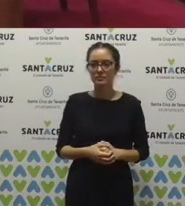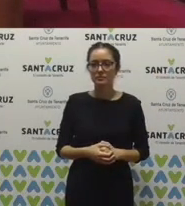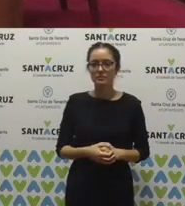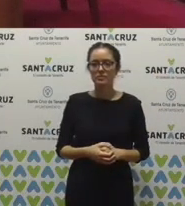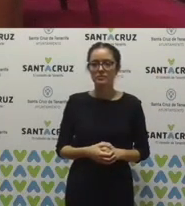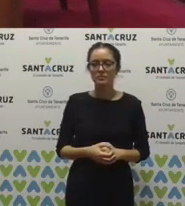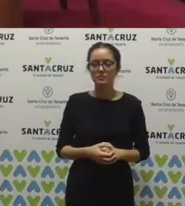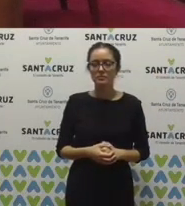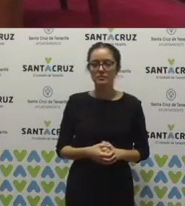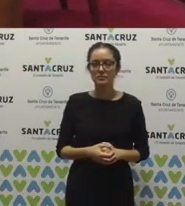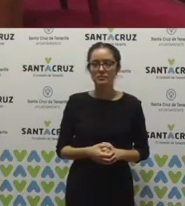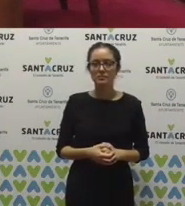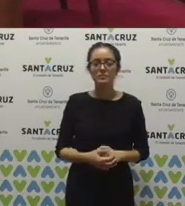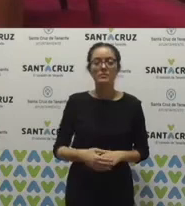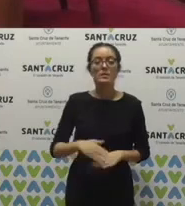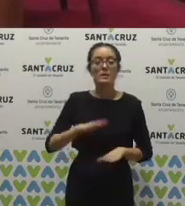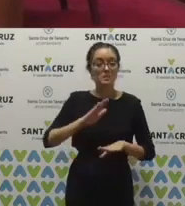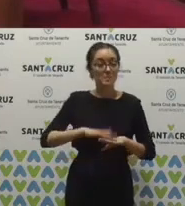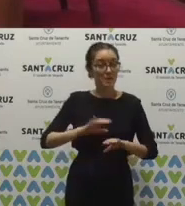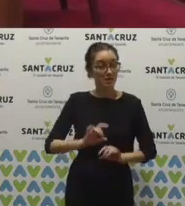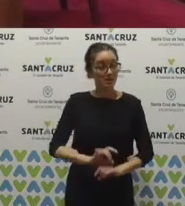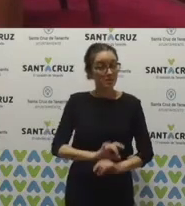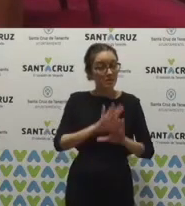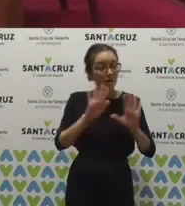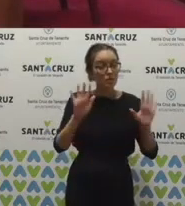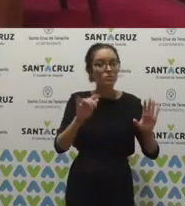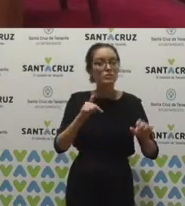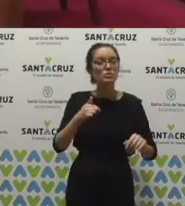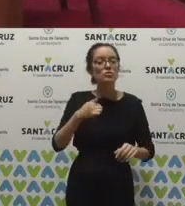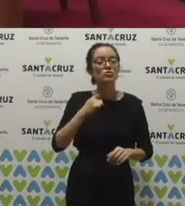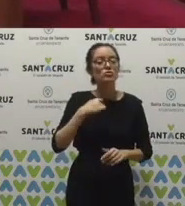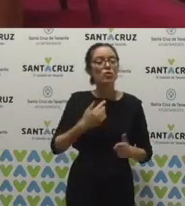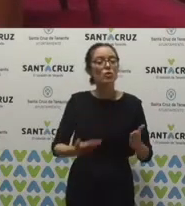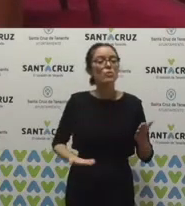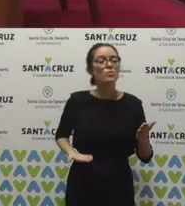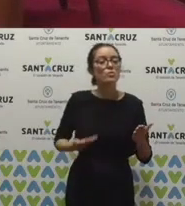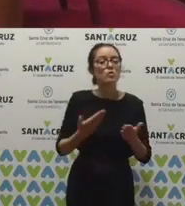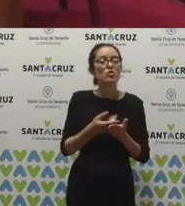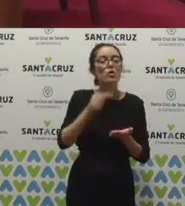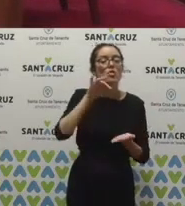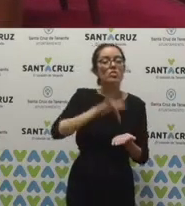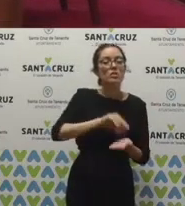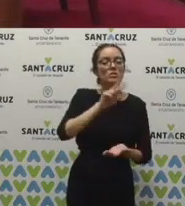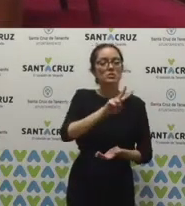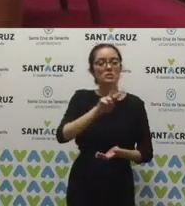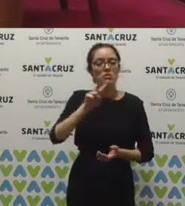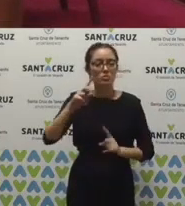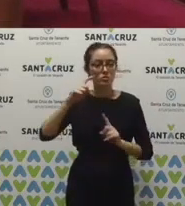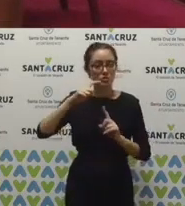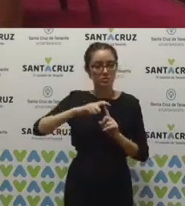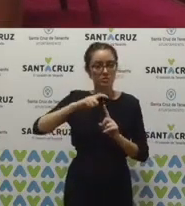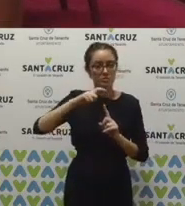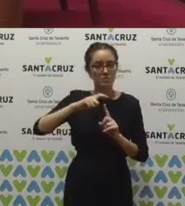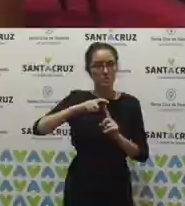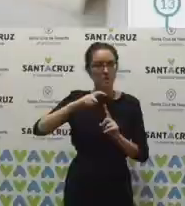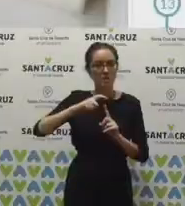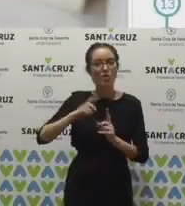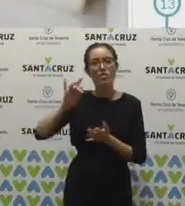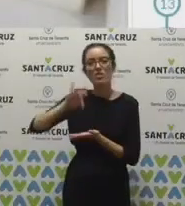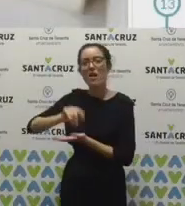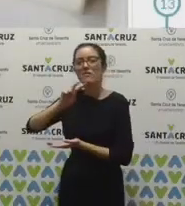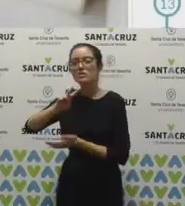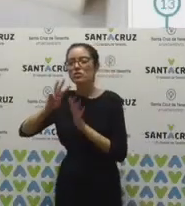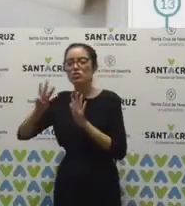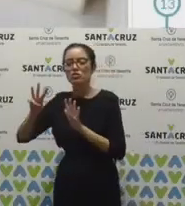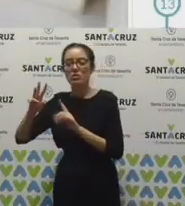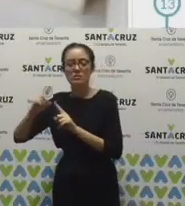y yo para que quede muy claro me voy a pronunciar sobre la emoción del día 22 de mayo y no sobresale el 28 de mayo